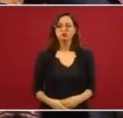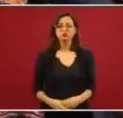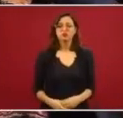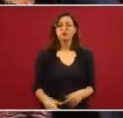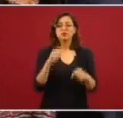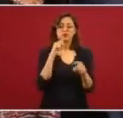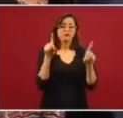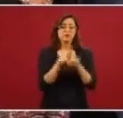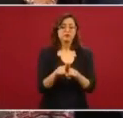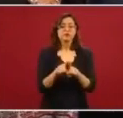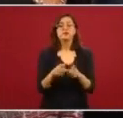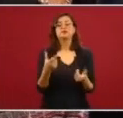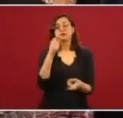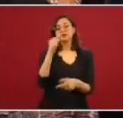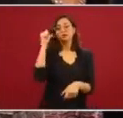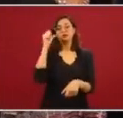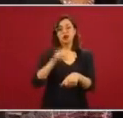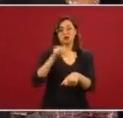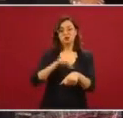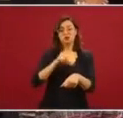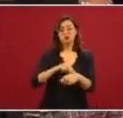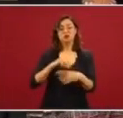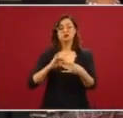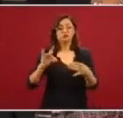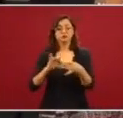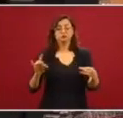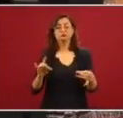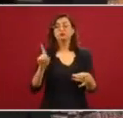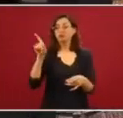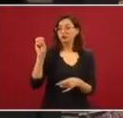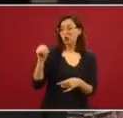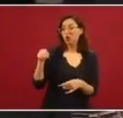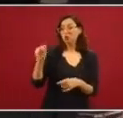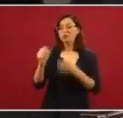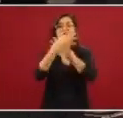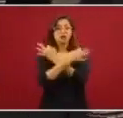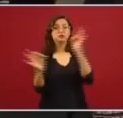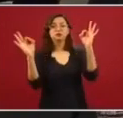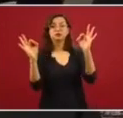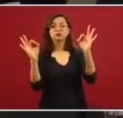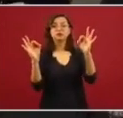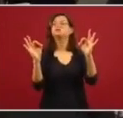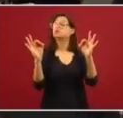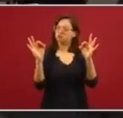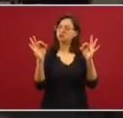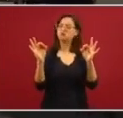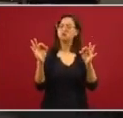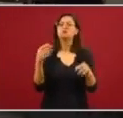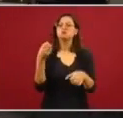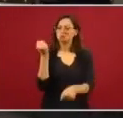también lo dijo el doctor pedro ayer a pesar de este anuncio que es a un tiempo de contener